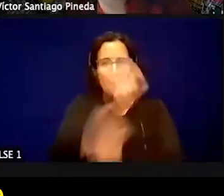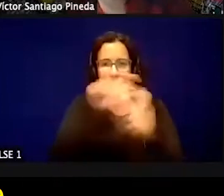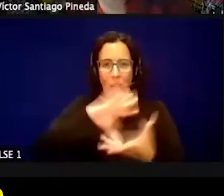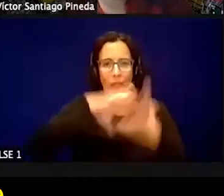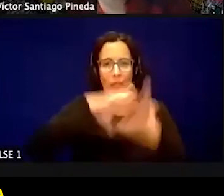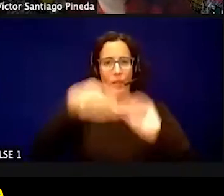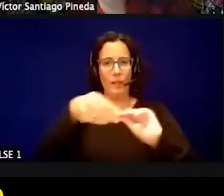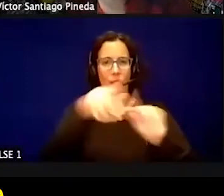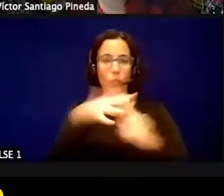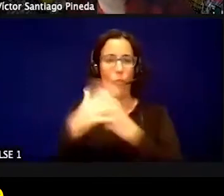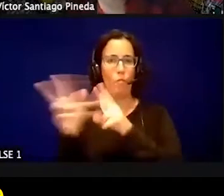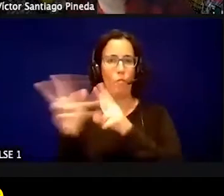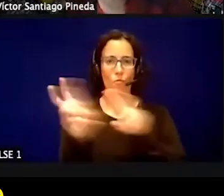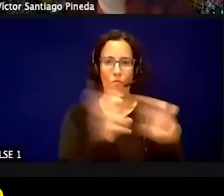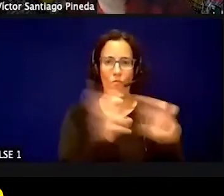en